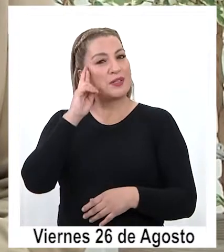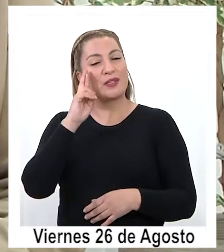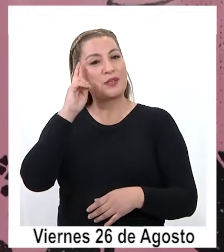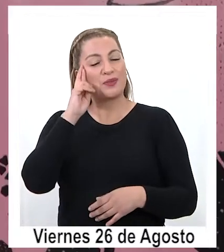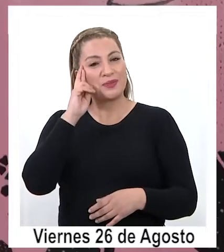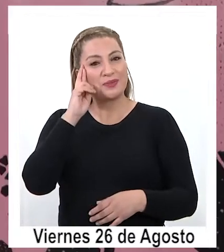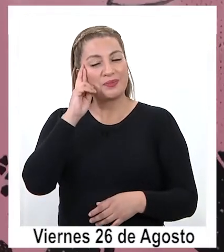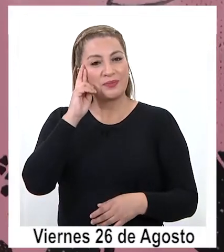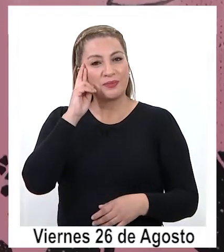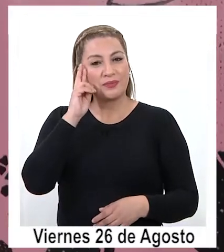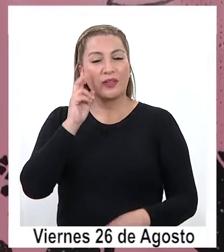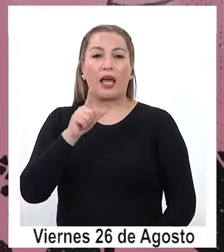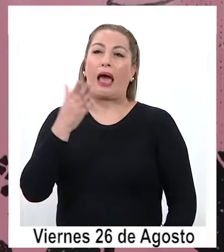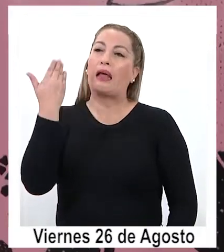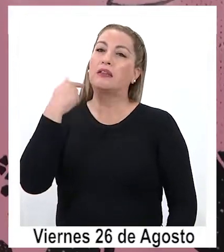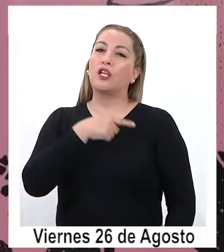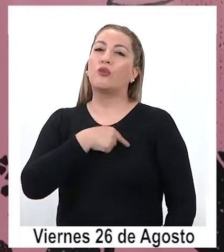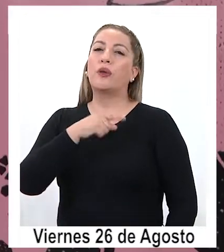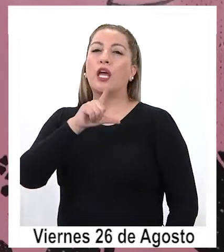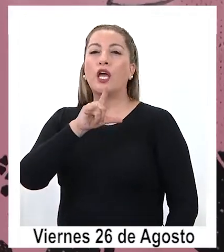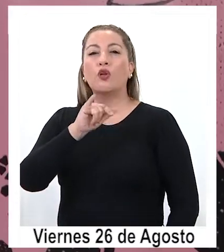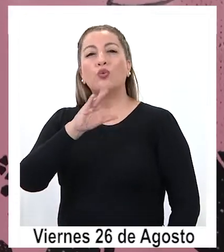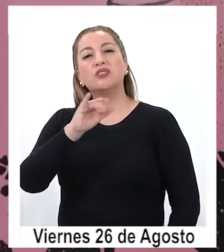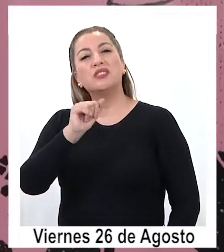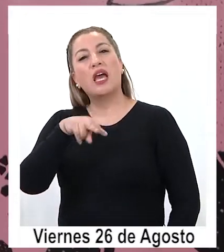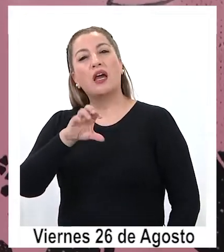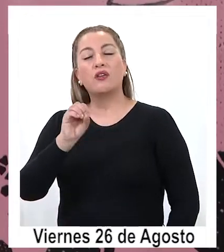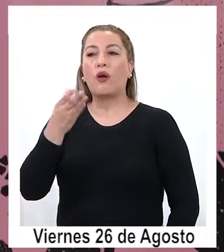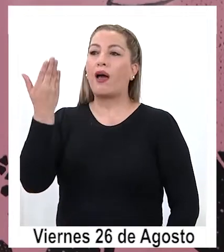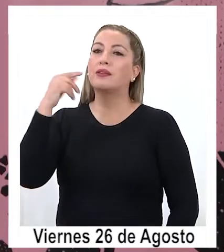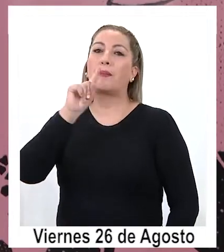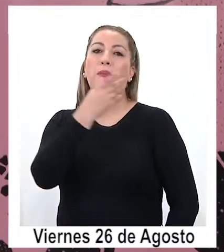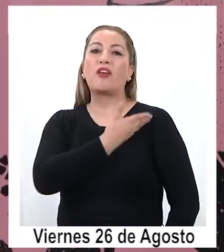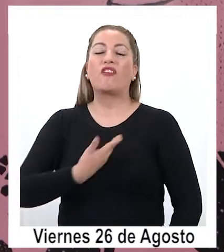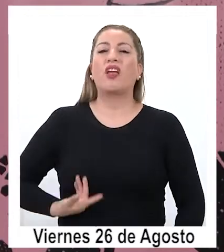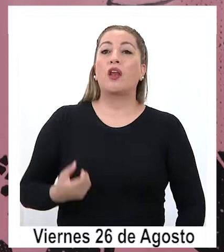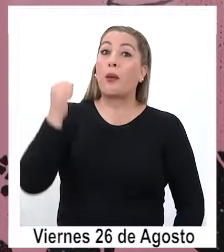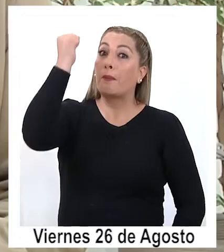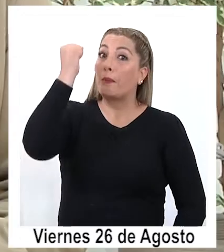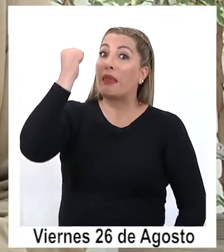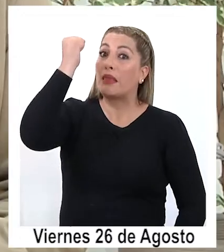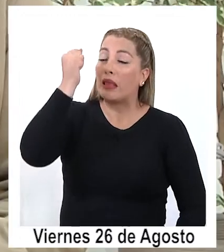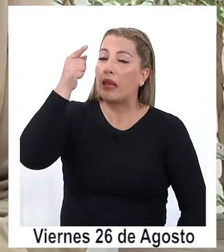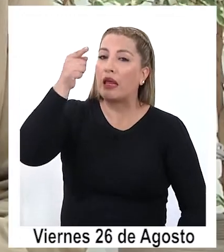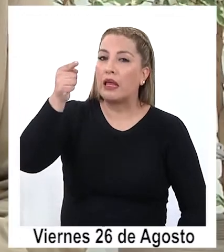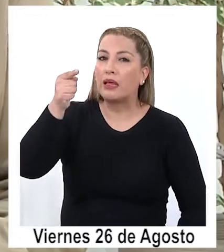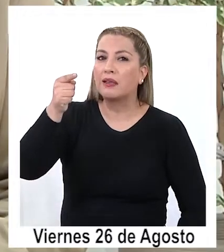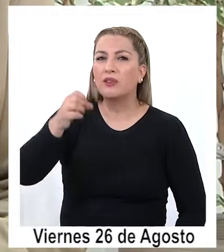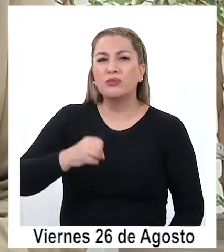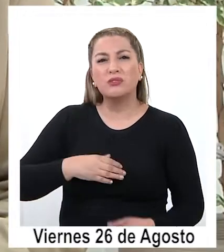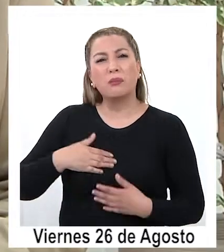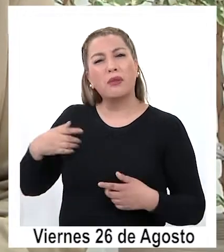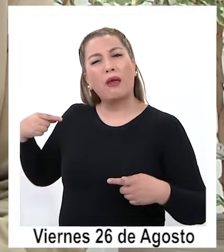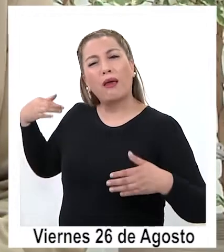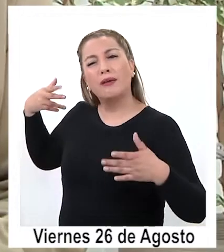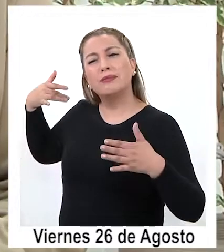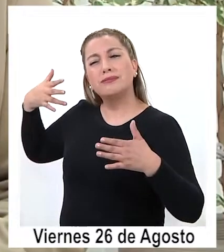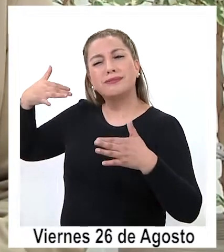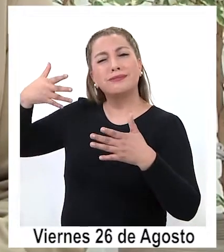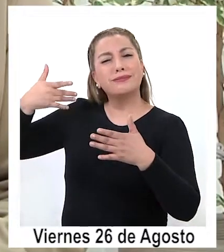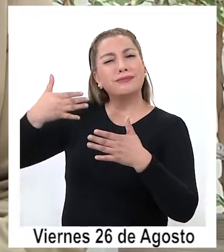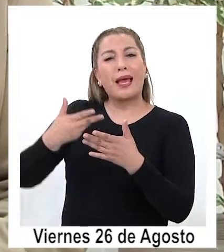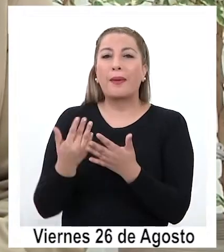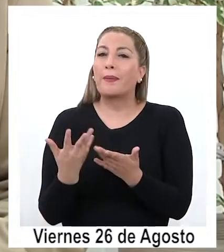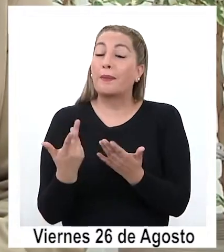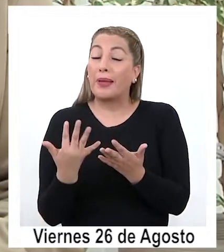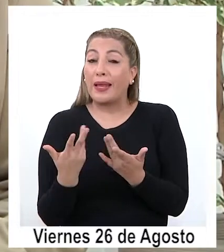Groscoque era el ministro, ya en el primer gobierno de Viñera, entonces es un sentimiento largamente anhelado por nuestra